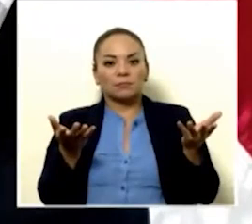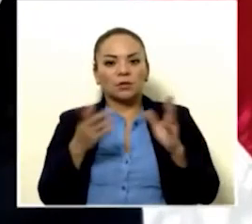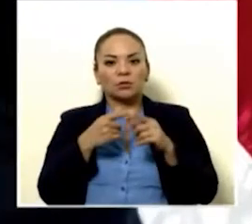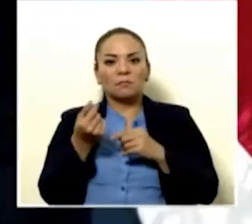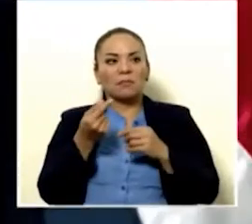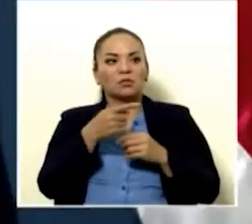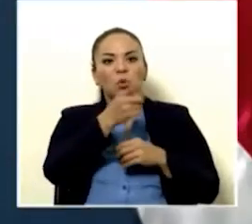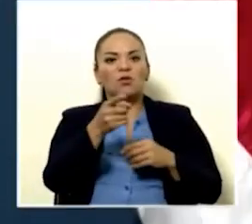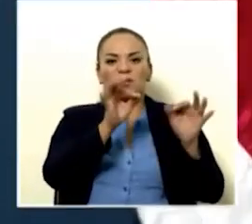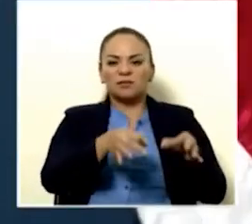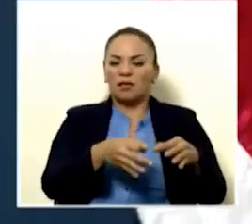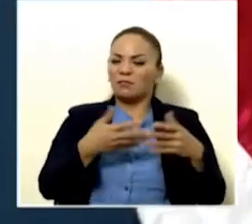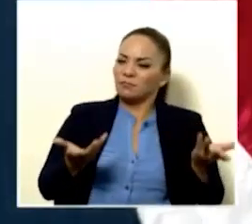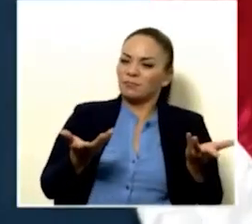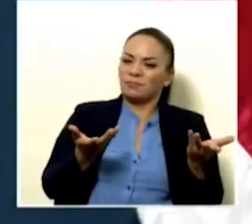gana.